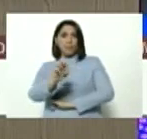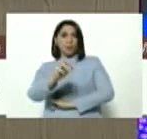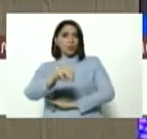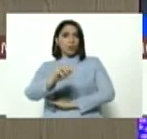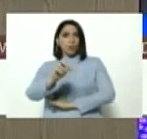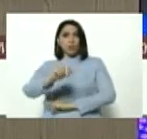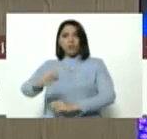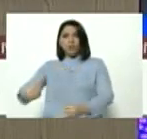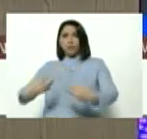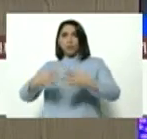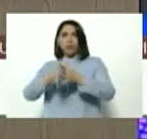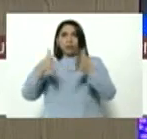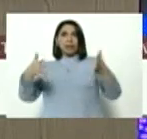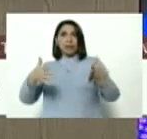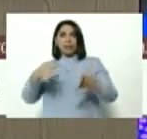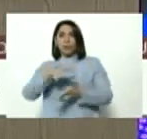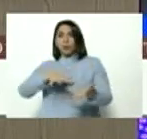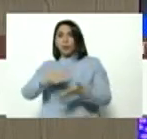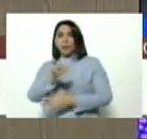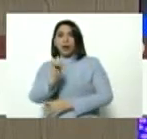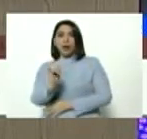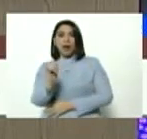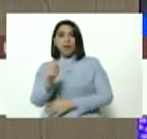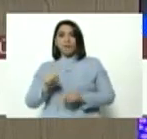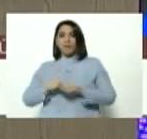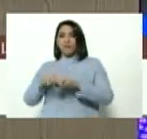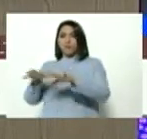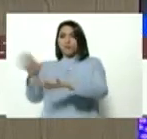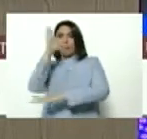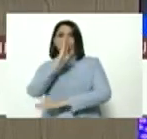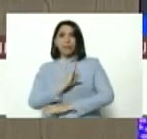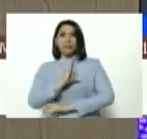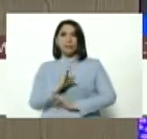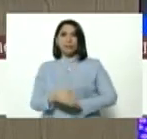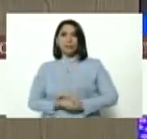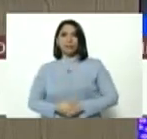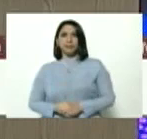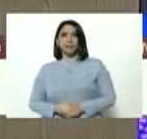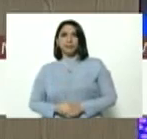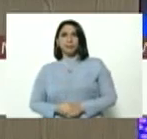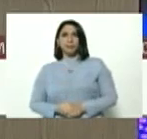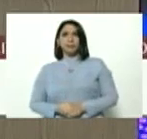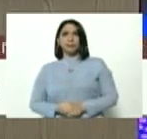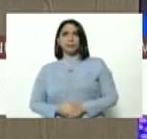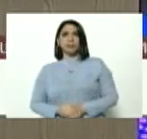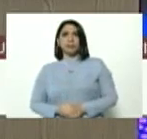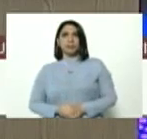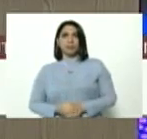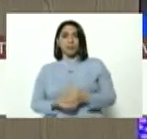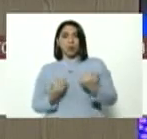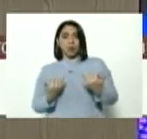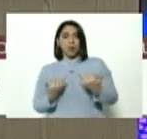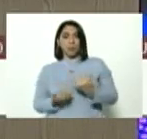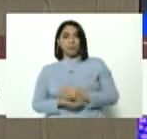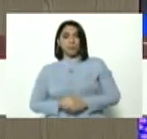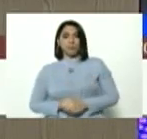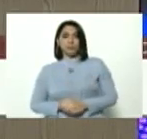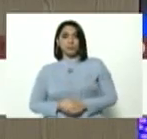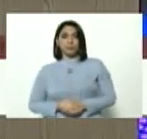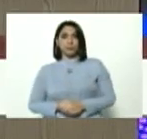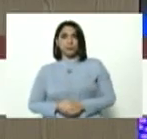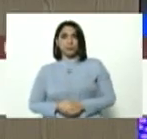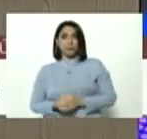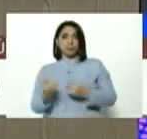la gran tragedia que presenta la infección por COVID en el norte de Brasil en los actuales momentos. Los